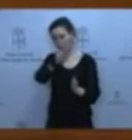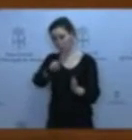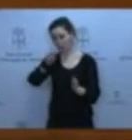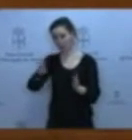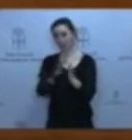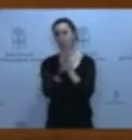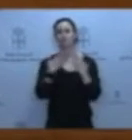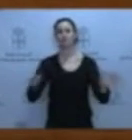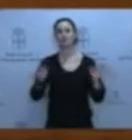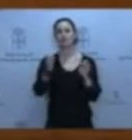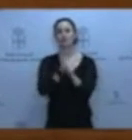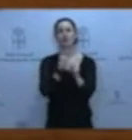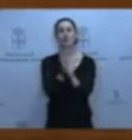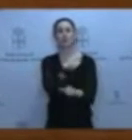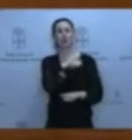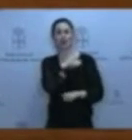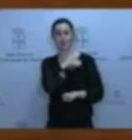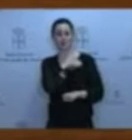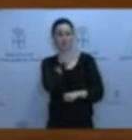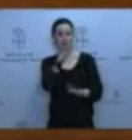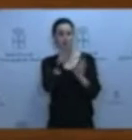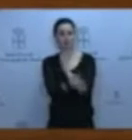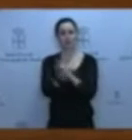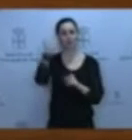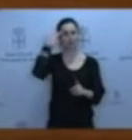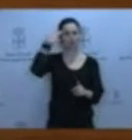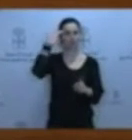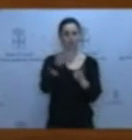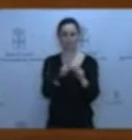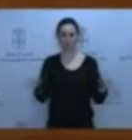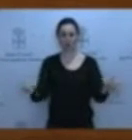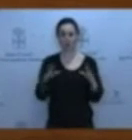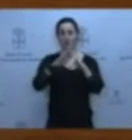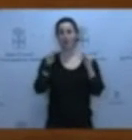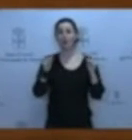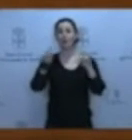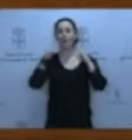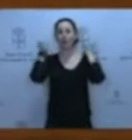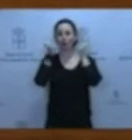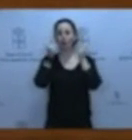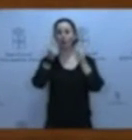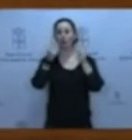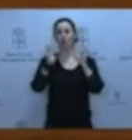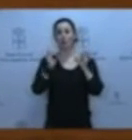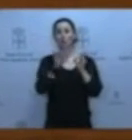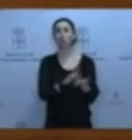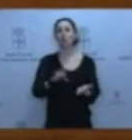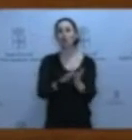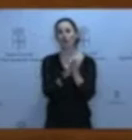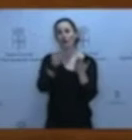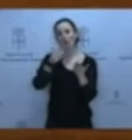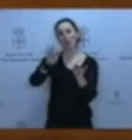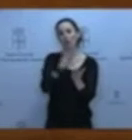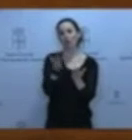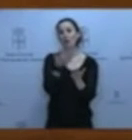desempleo como explicación de la causa de los suicidios. En Andalucía, Córdoba y colaboradores en el International Journal for Equity